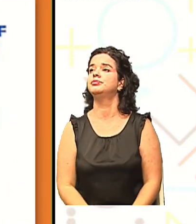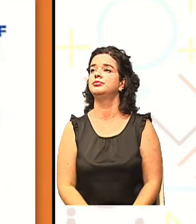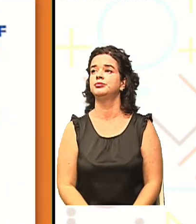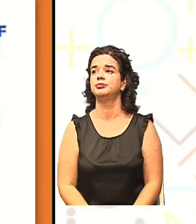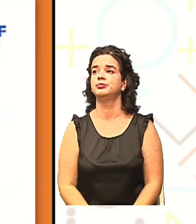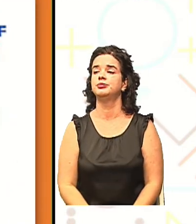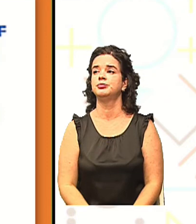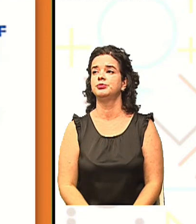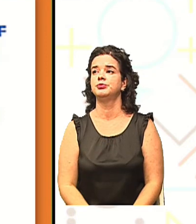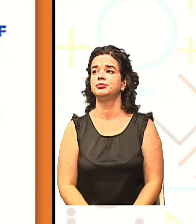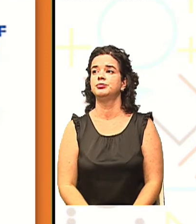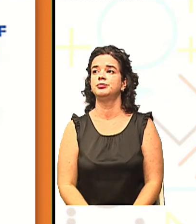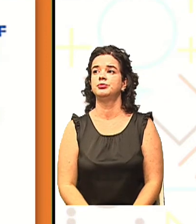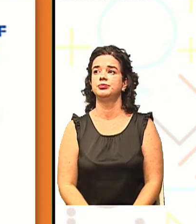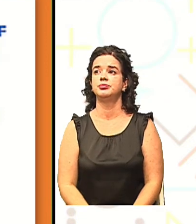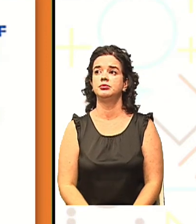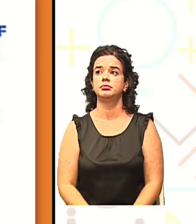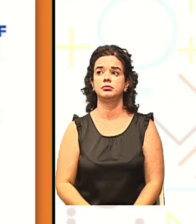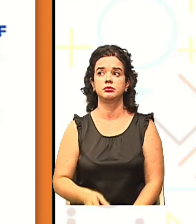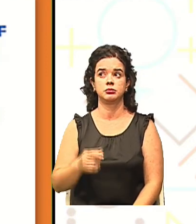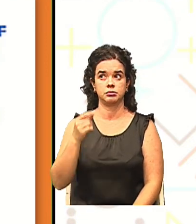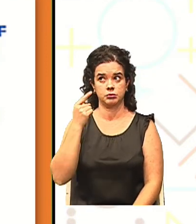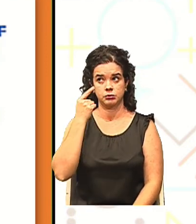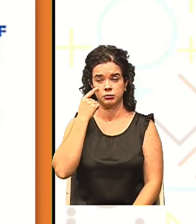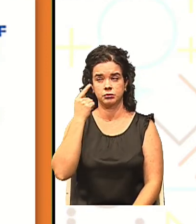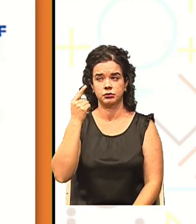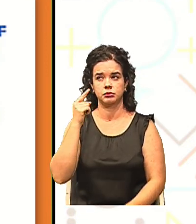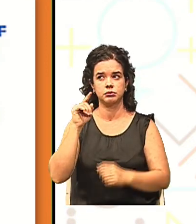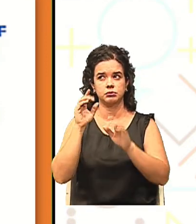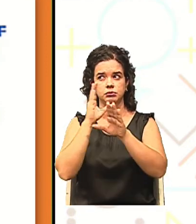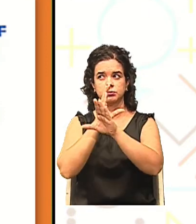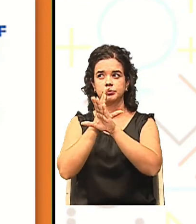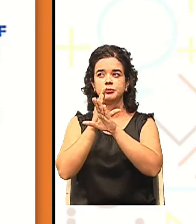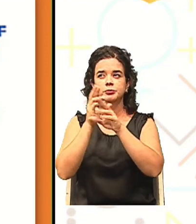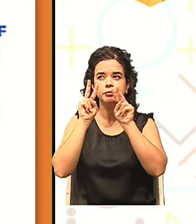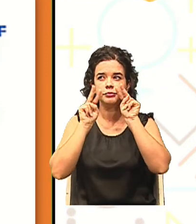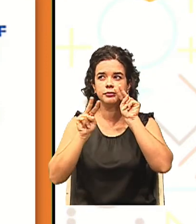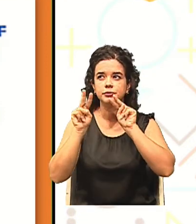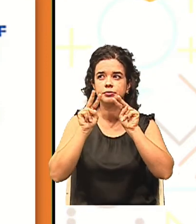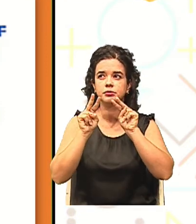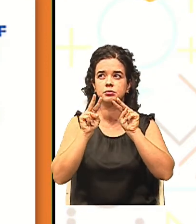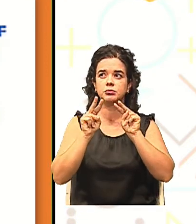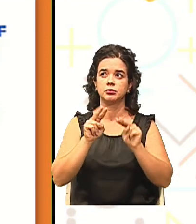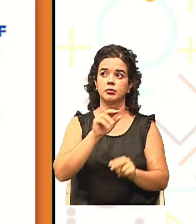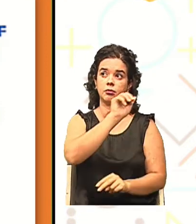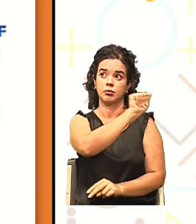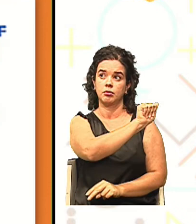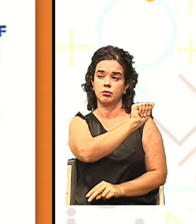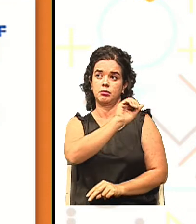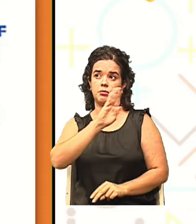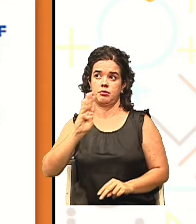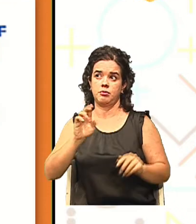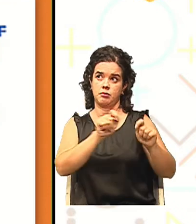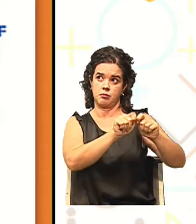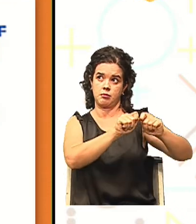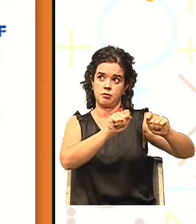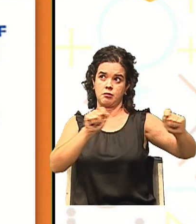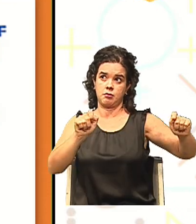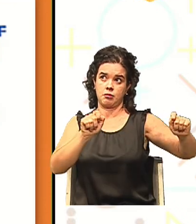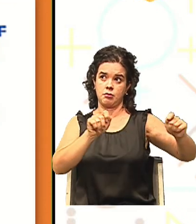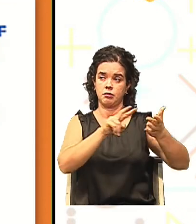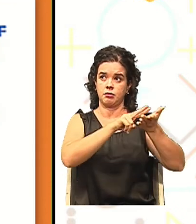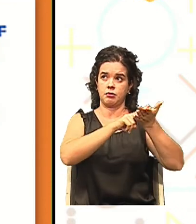Observa, Carlos. Si ves detenidamente, el lado AB tiene el color